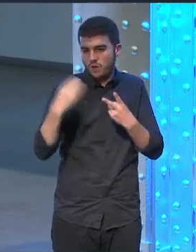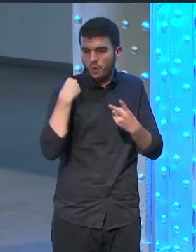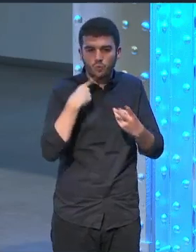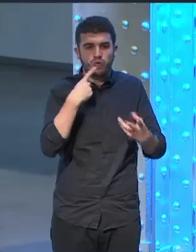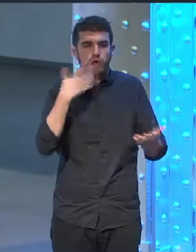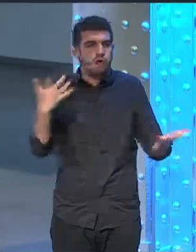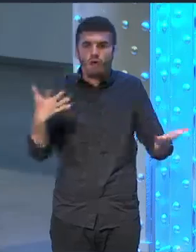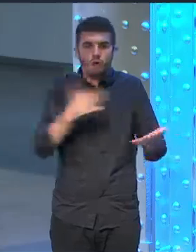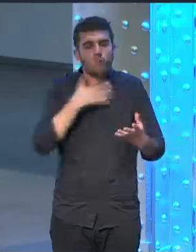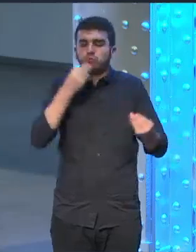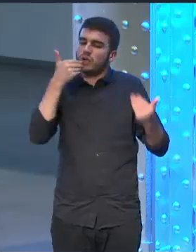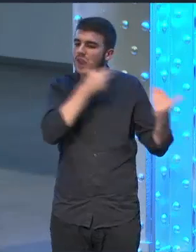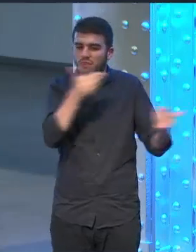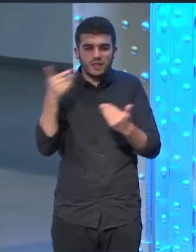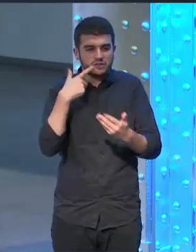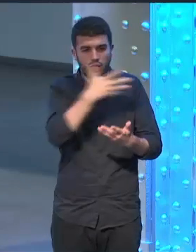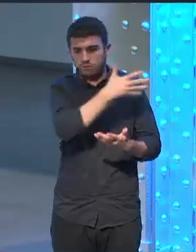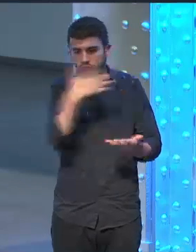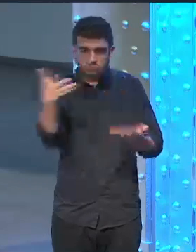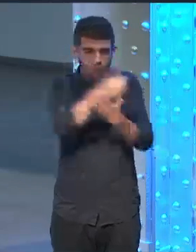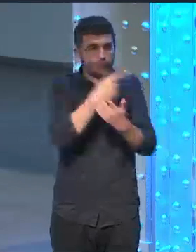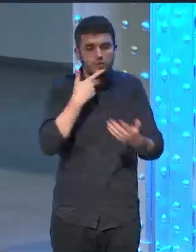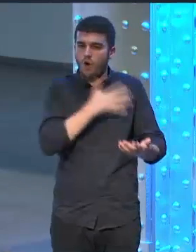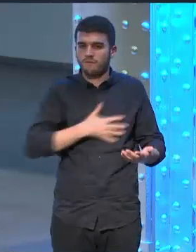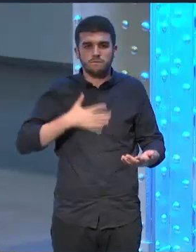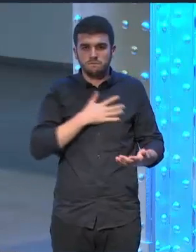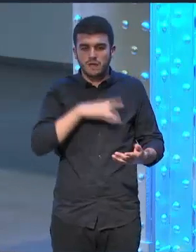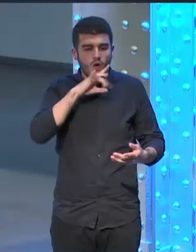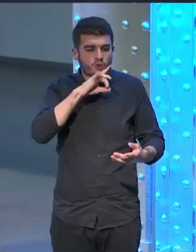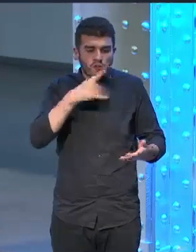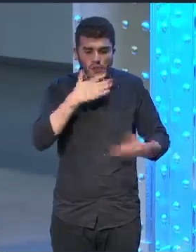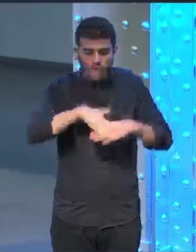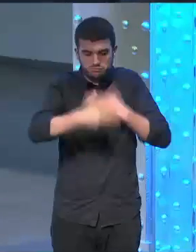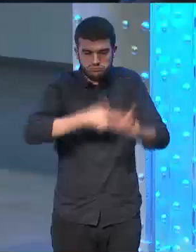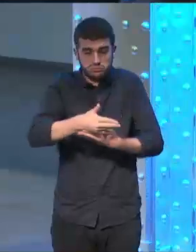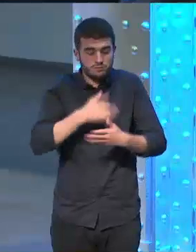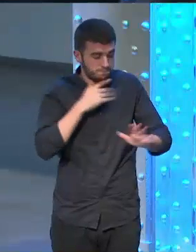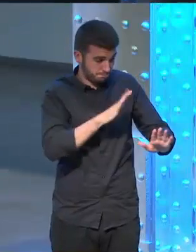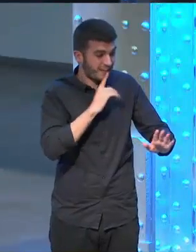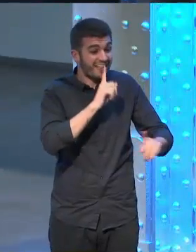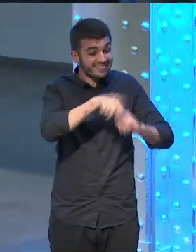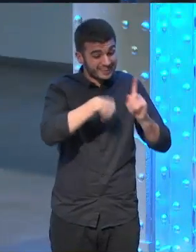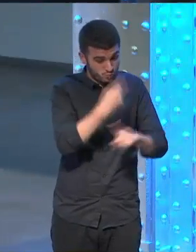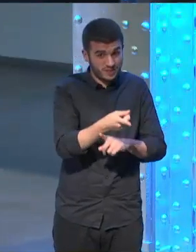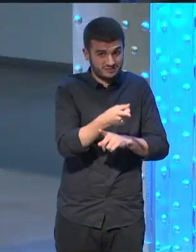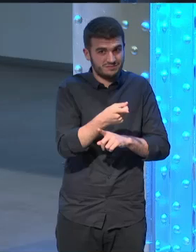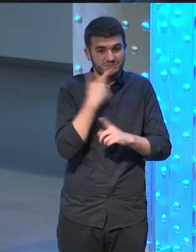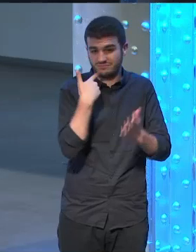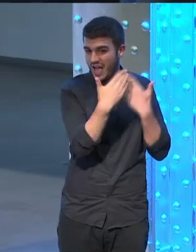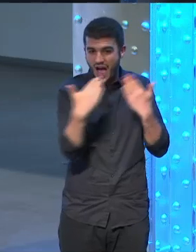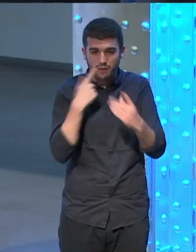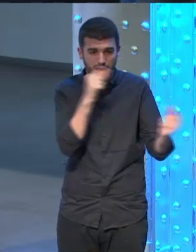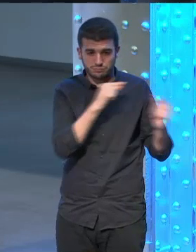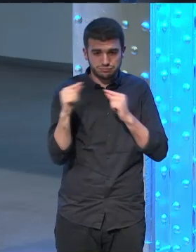Muchísimas gracias a todos y bueno, y a todas, y encantada de seguir. Sí. Después, en la parte del coloquio, apuntaos todos, que es